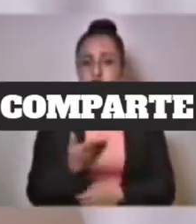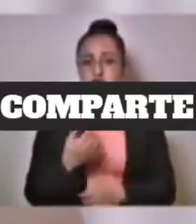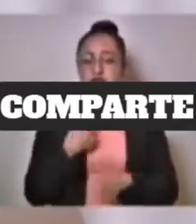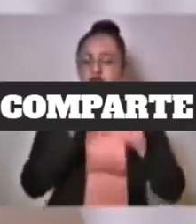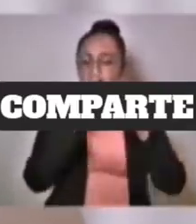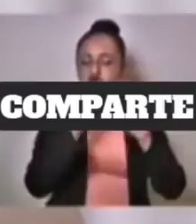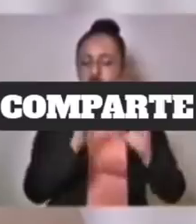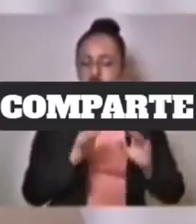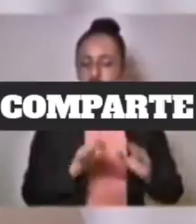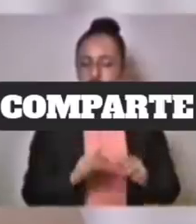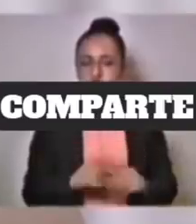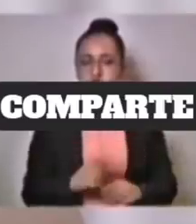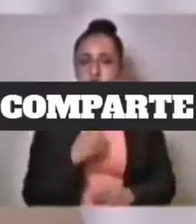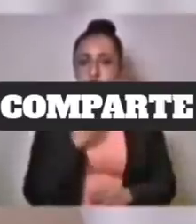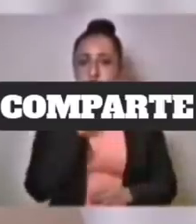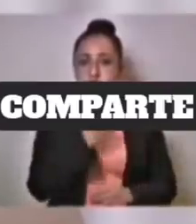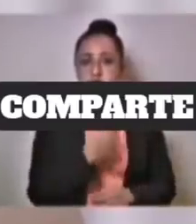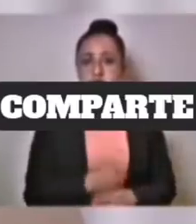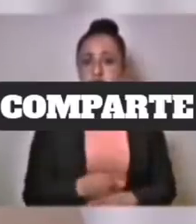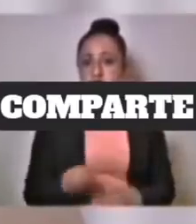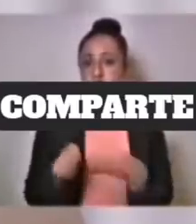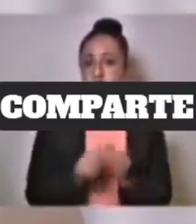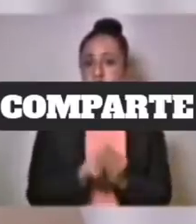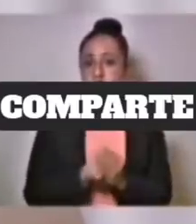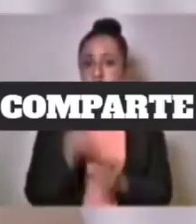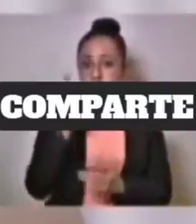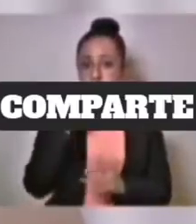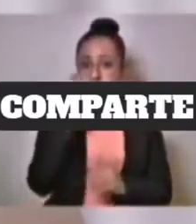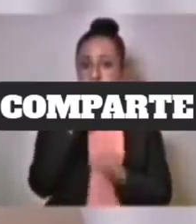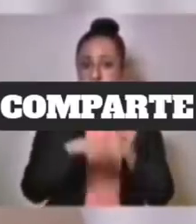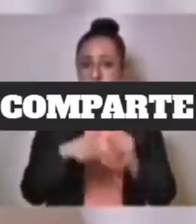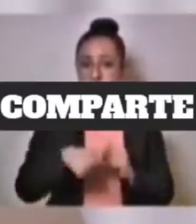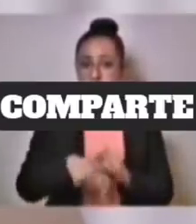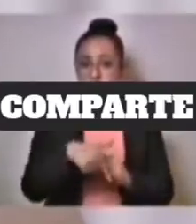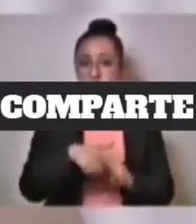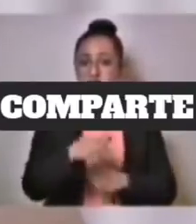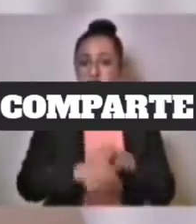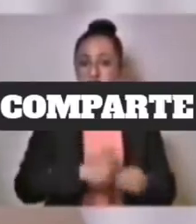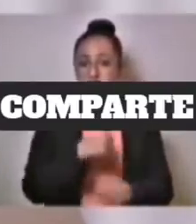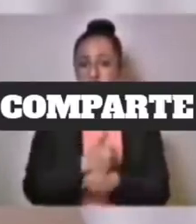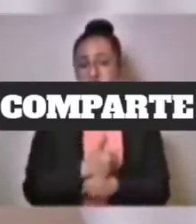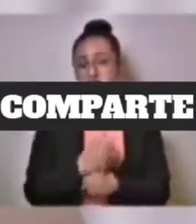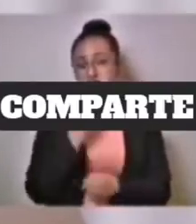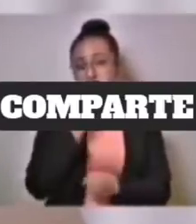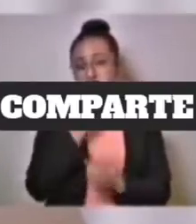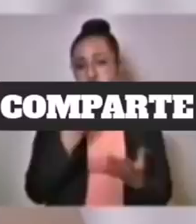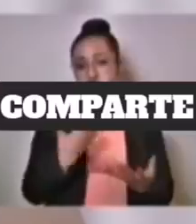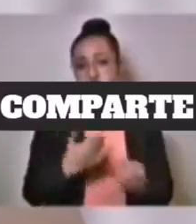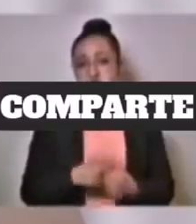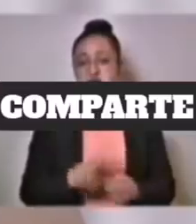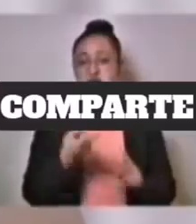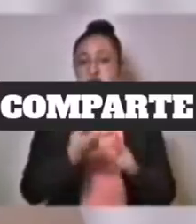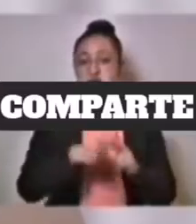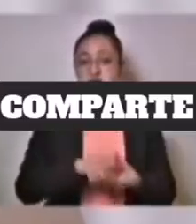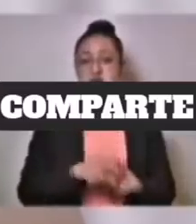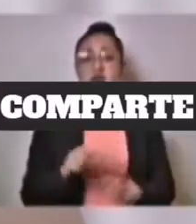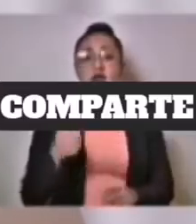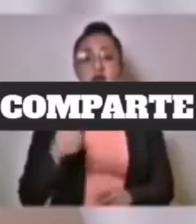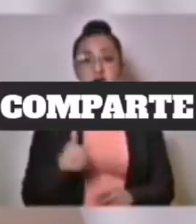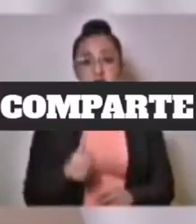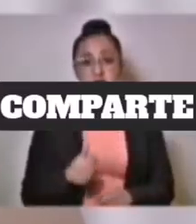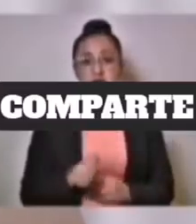que las clases para concluir este ciclo escolar se inicien en